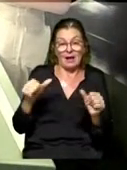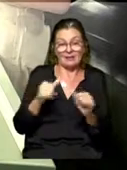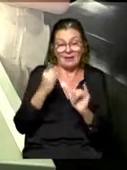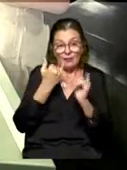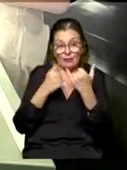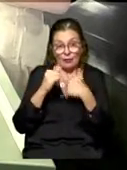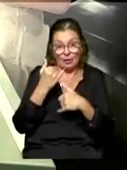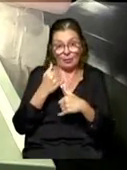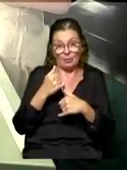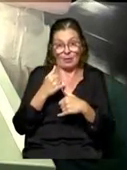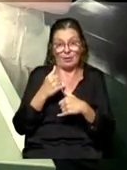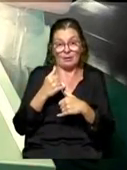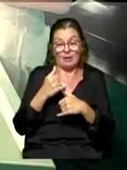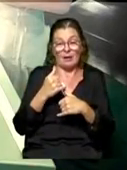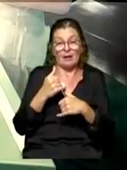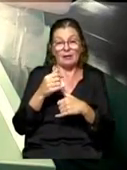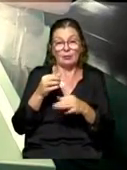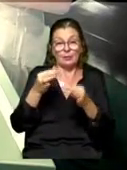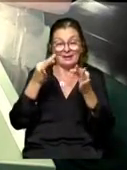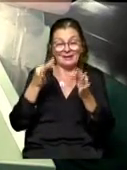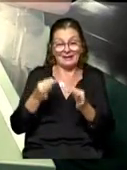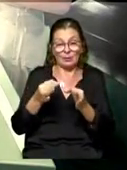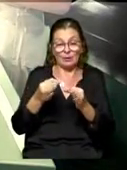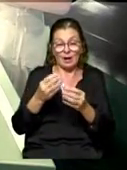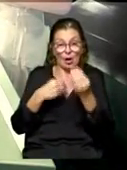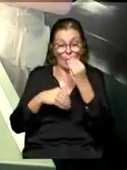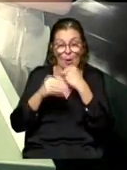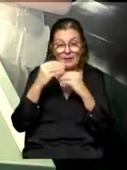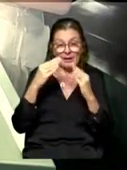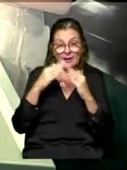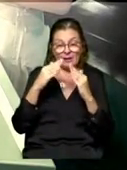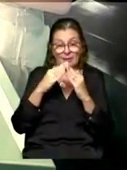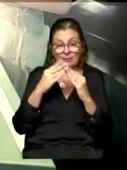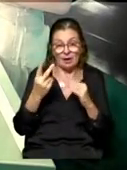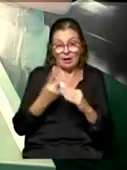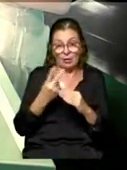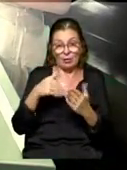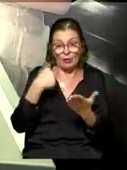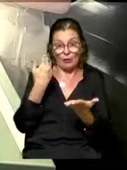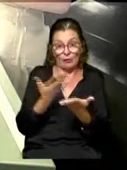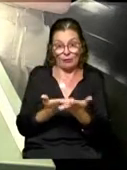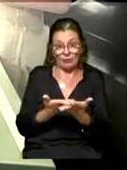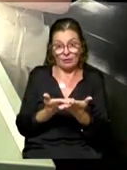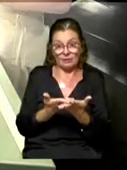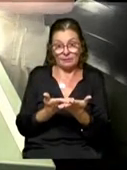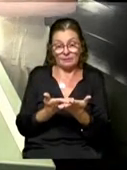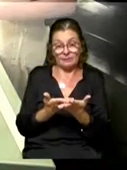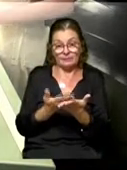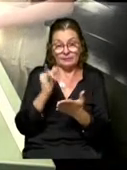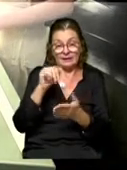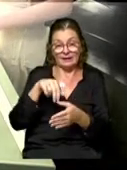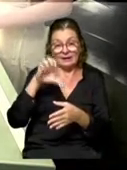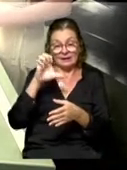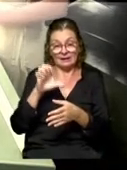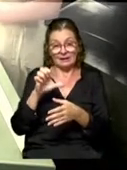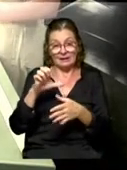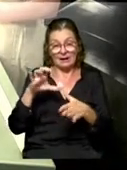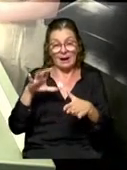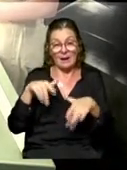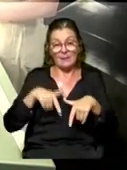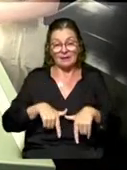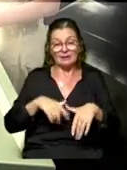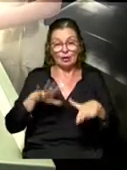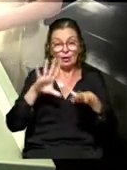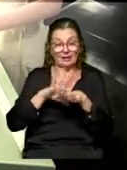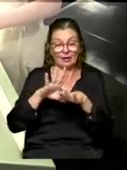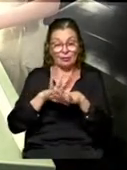de prevalencia sobre seguridad alimentaria en hogares, que fui a las dos presentaciones que se hizo, por parte del INE, el Ministerio de Desarrollo Social,